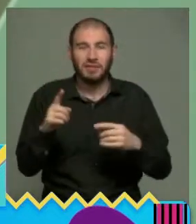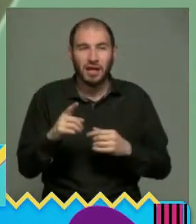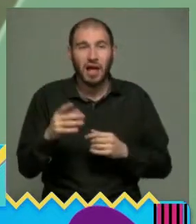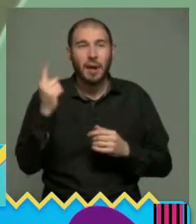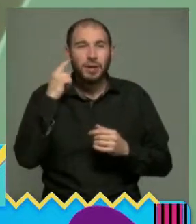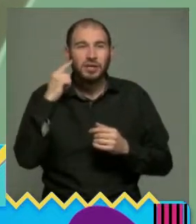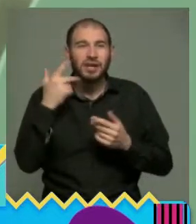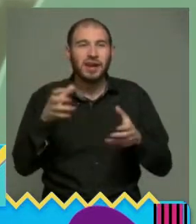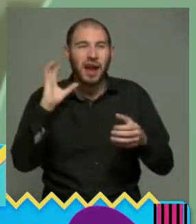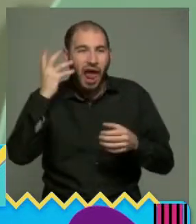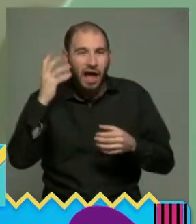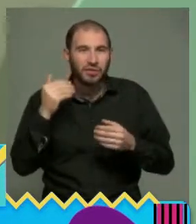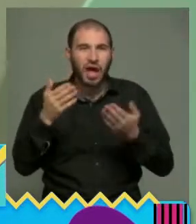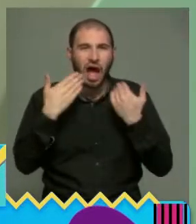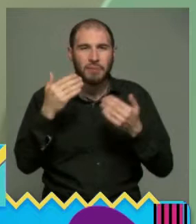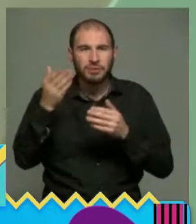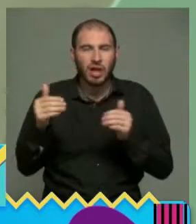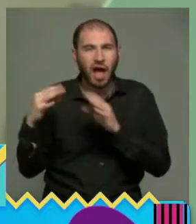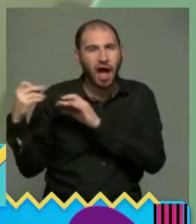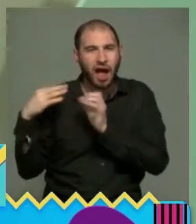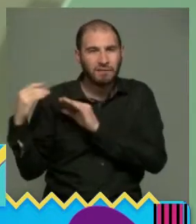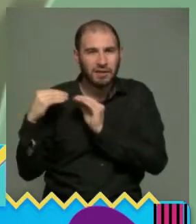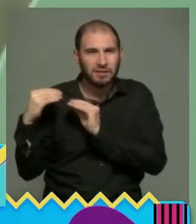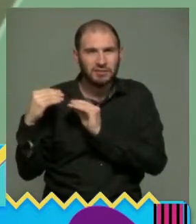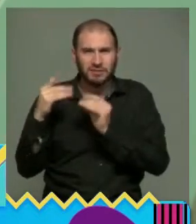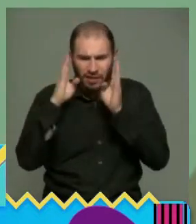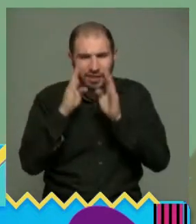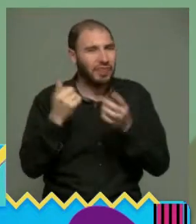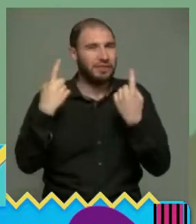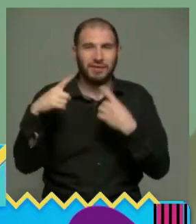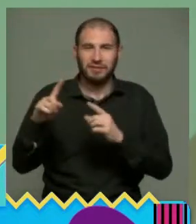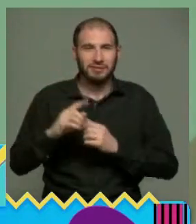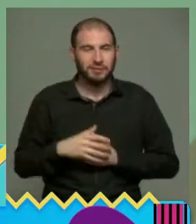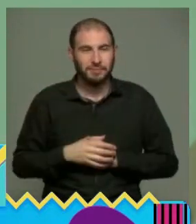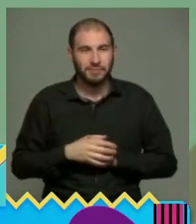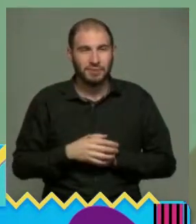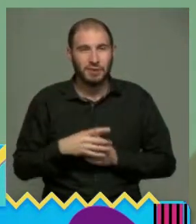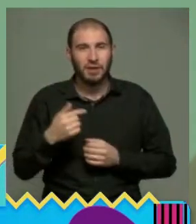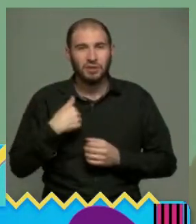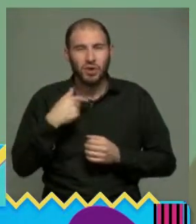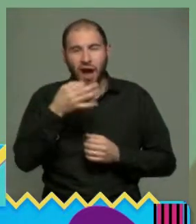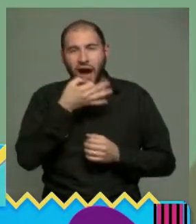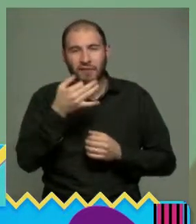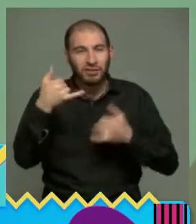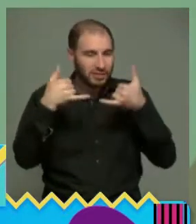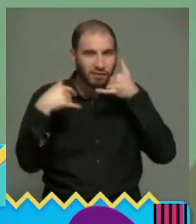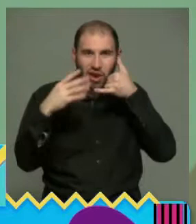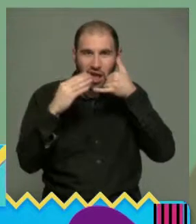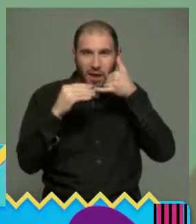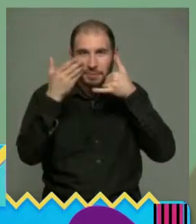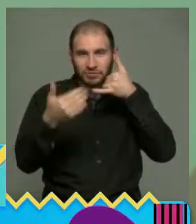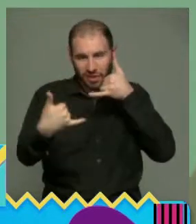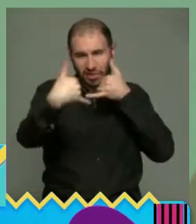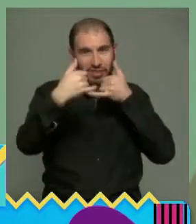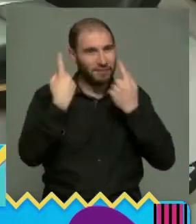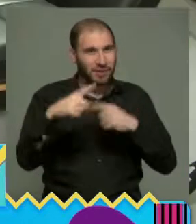están escuchando radio, estoy hablando con el que me acompaña. La atención es totalmente distinta que cuando yo estoy hablando por teléfono con uno que no está frente